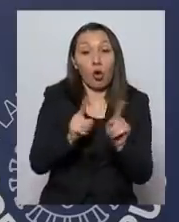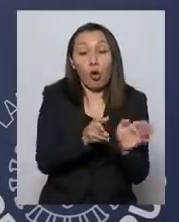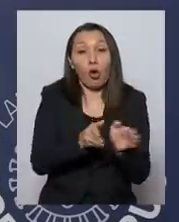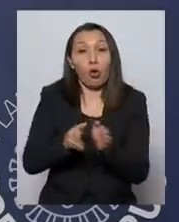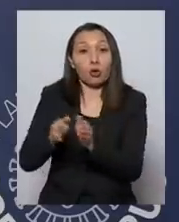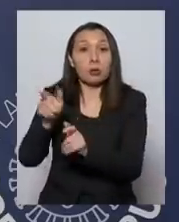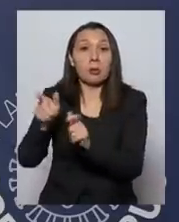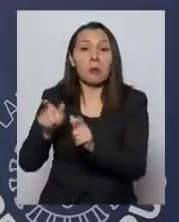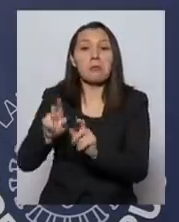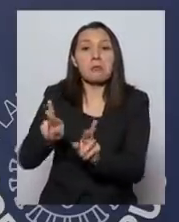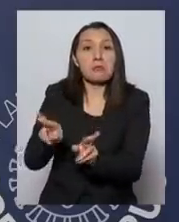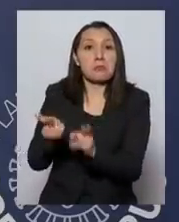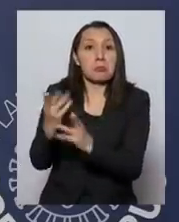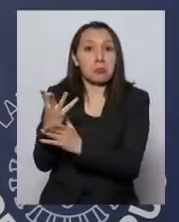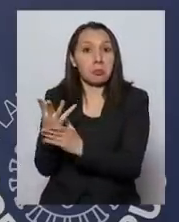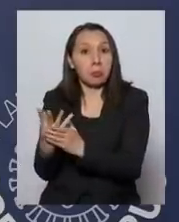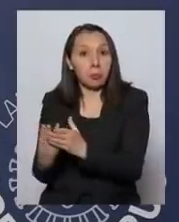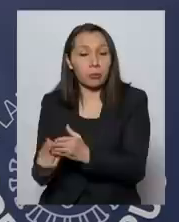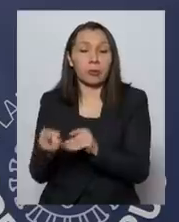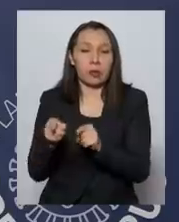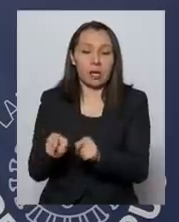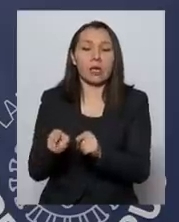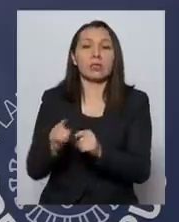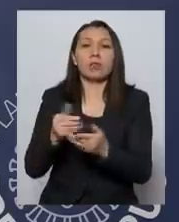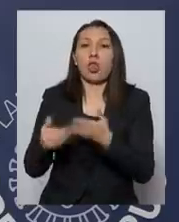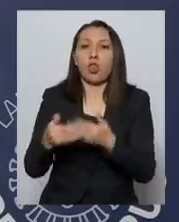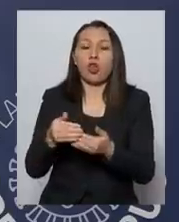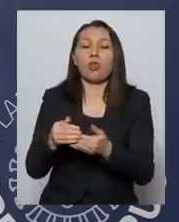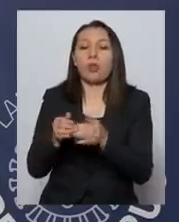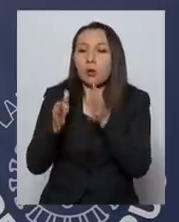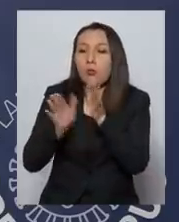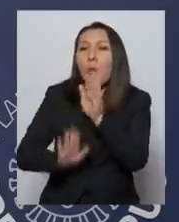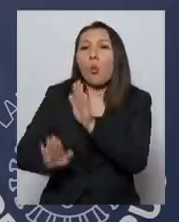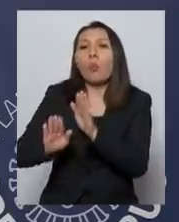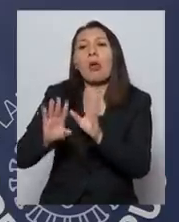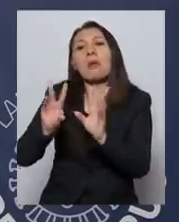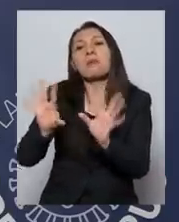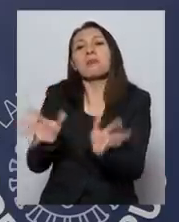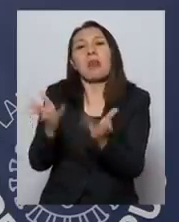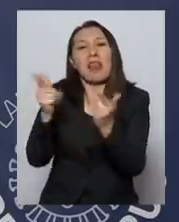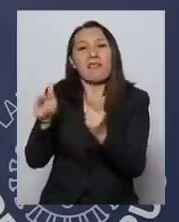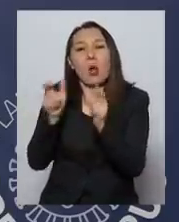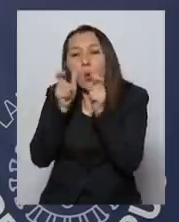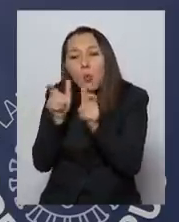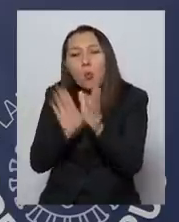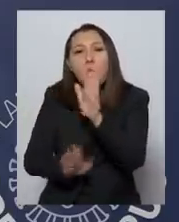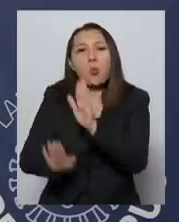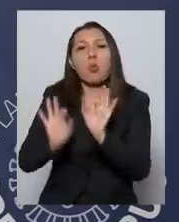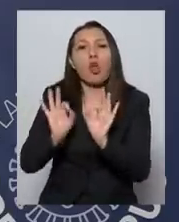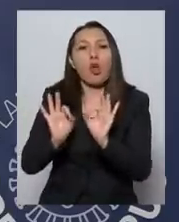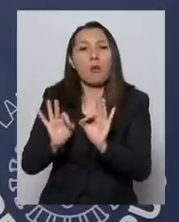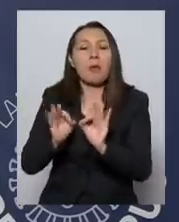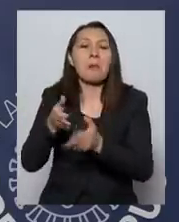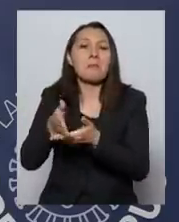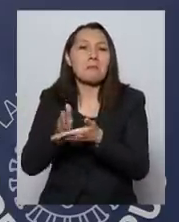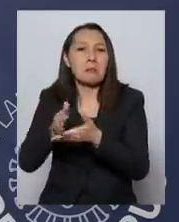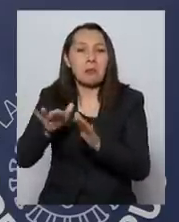que van mejorando, están en unidades de menor complejidad, ya sea unidades de